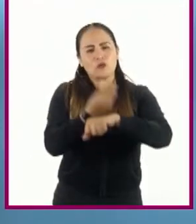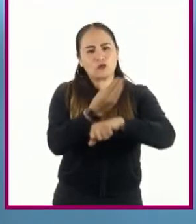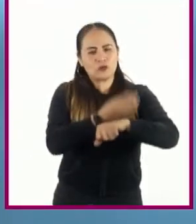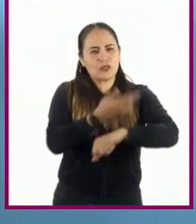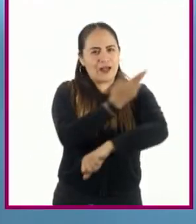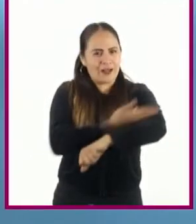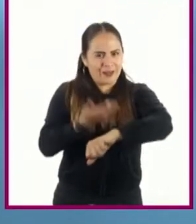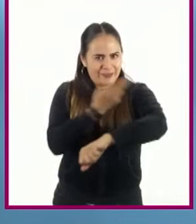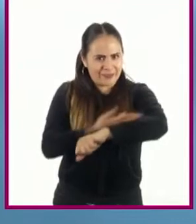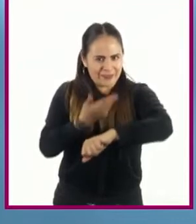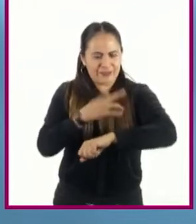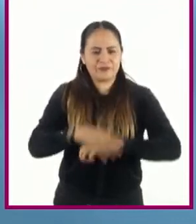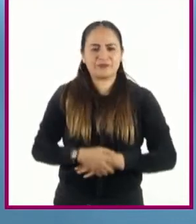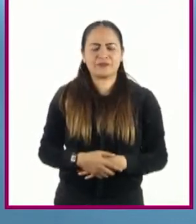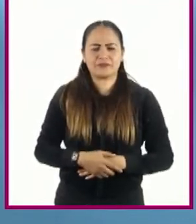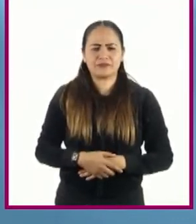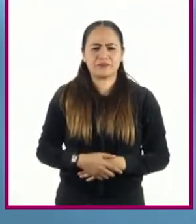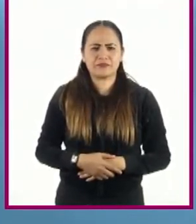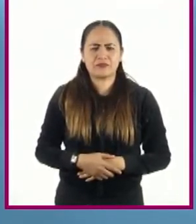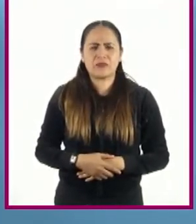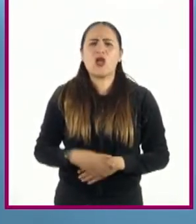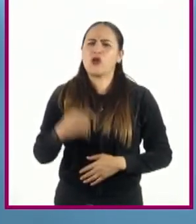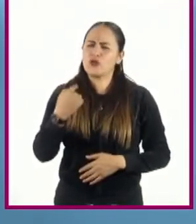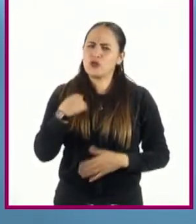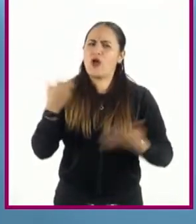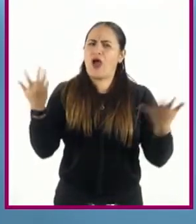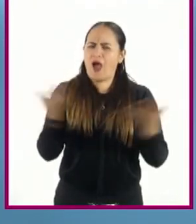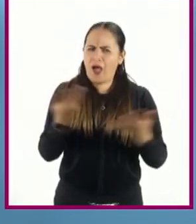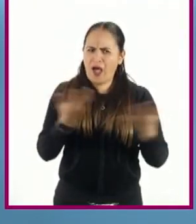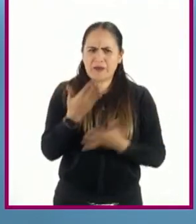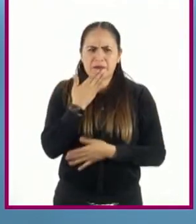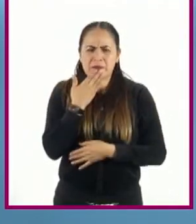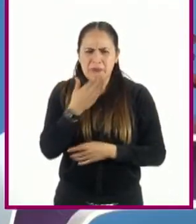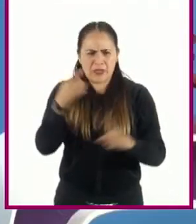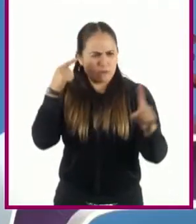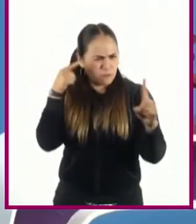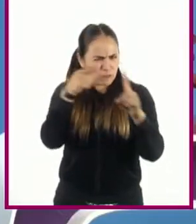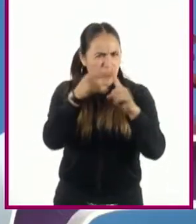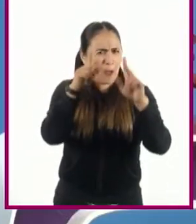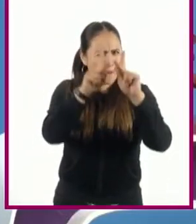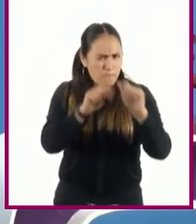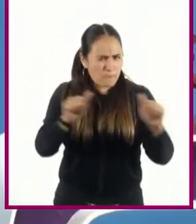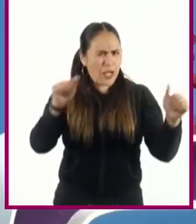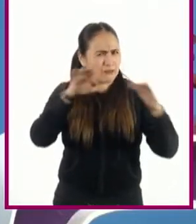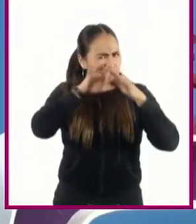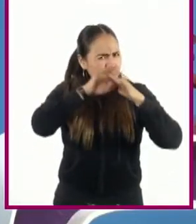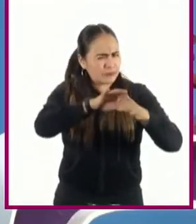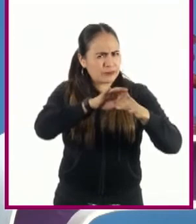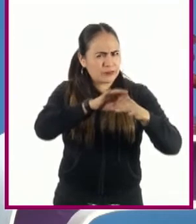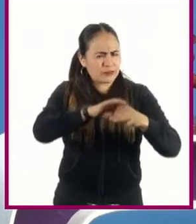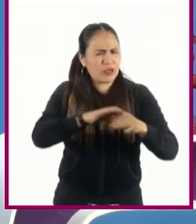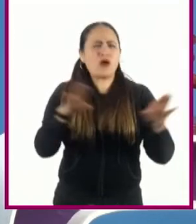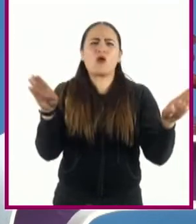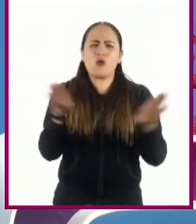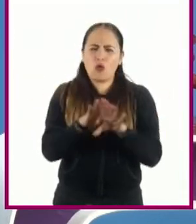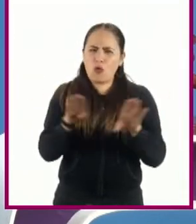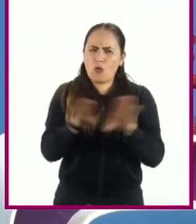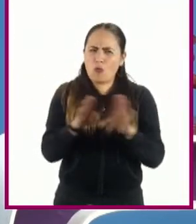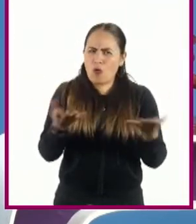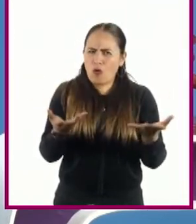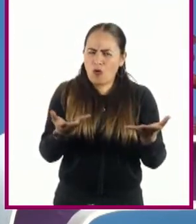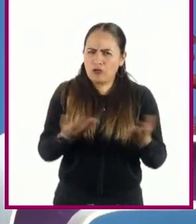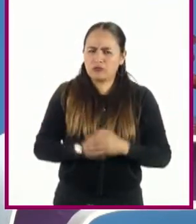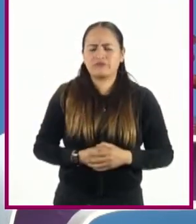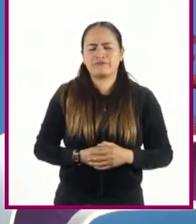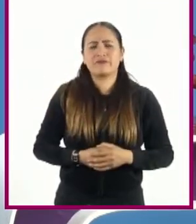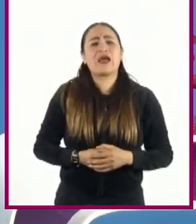¿Cómo puedo saber que estoy en el camino correcto hacia la paz? Ya hemos dicho que no es algo que se